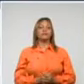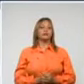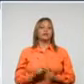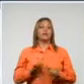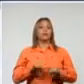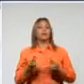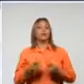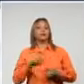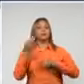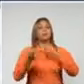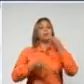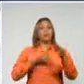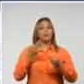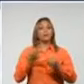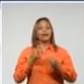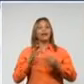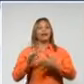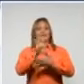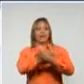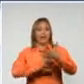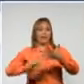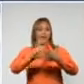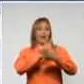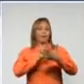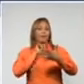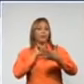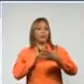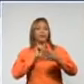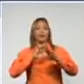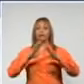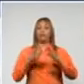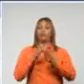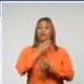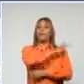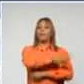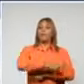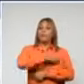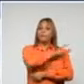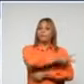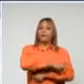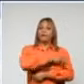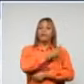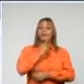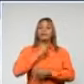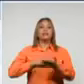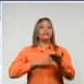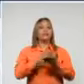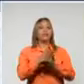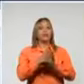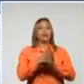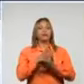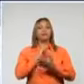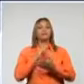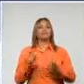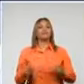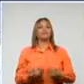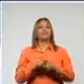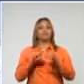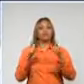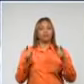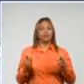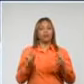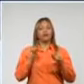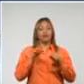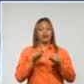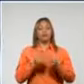plantea que la región de las Américas y estos países se mantiene el epicentro de la pandemia en